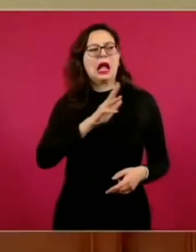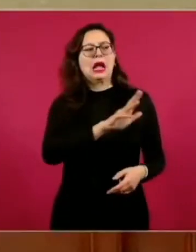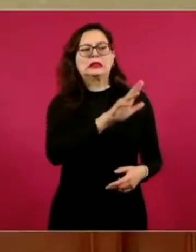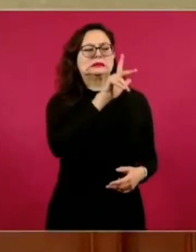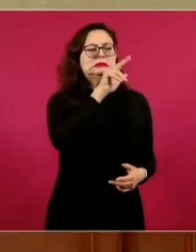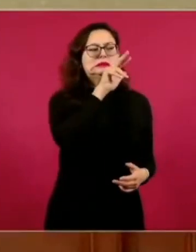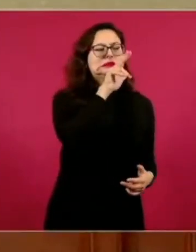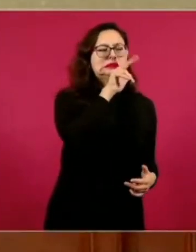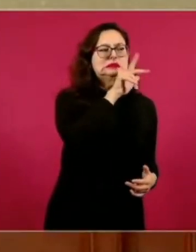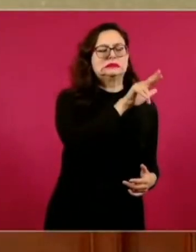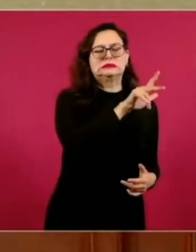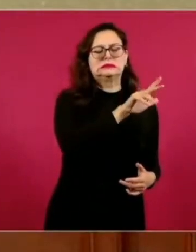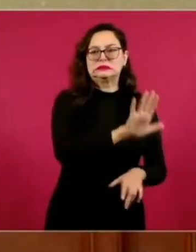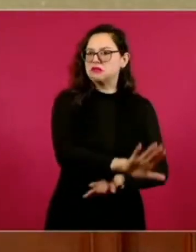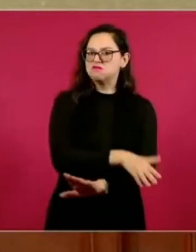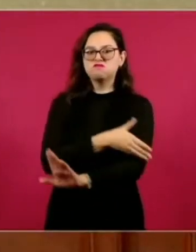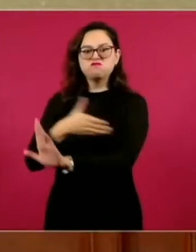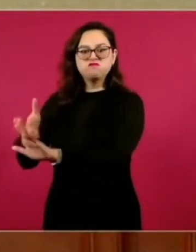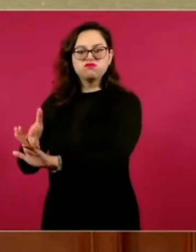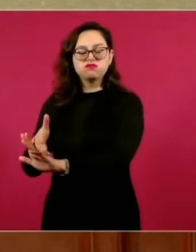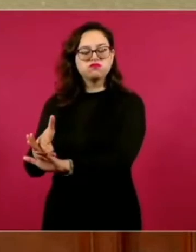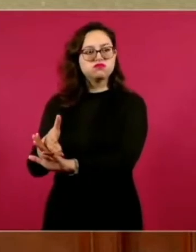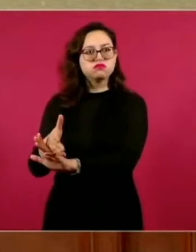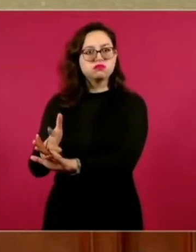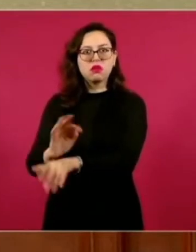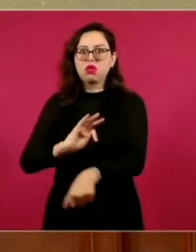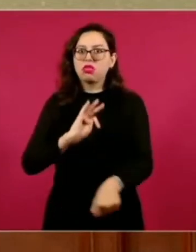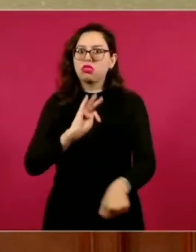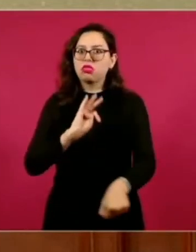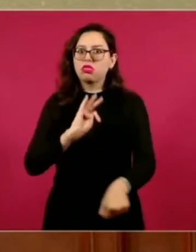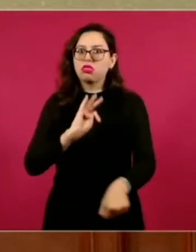para que la comisión dejara